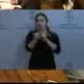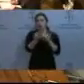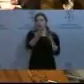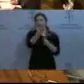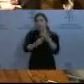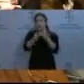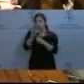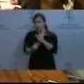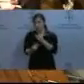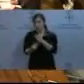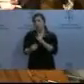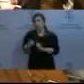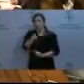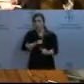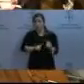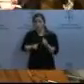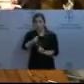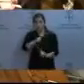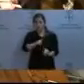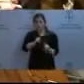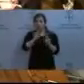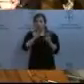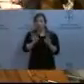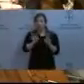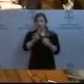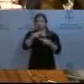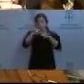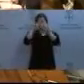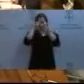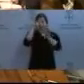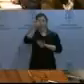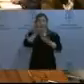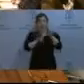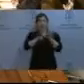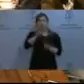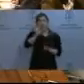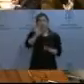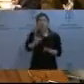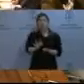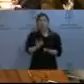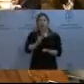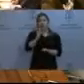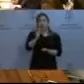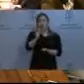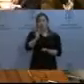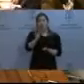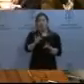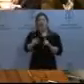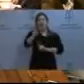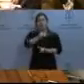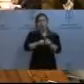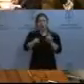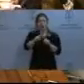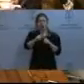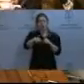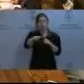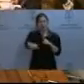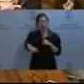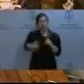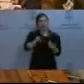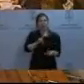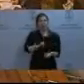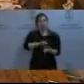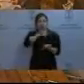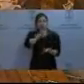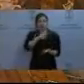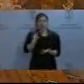o posibles deficiencias encontradas en el Hospital de Cangas de Narcea y los subsiguientes inconvenientes que padecía la población